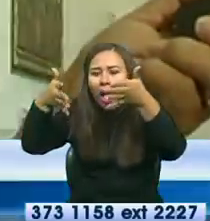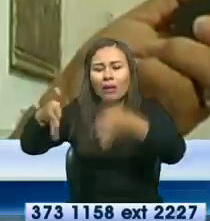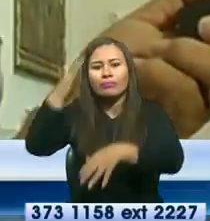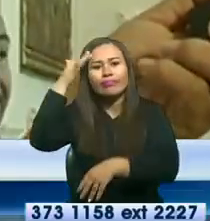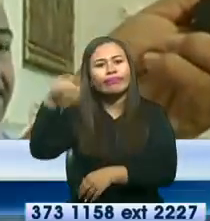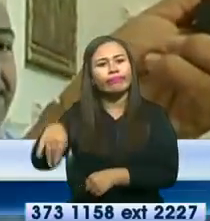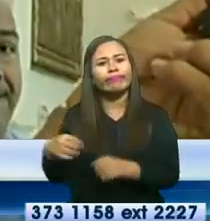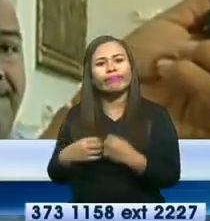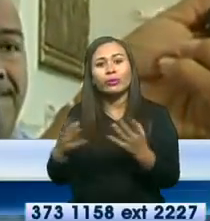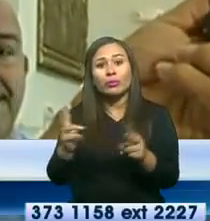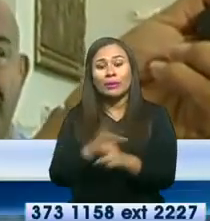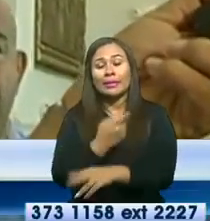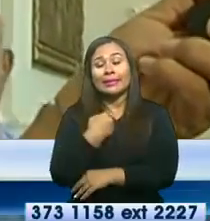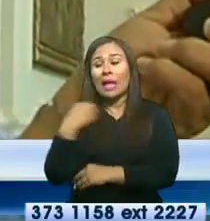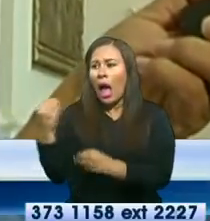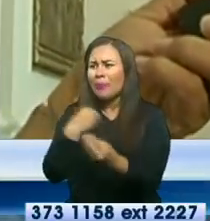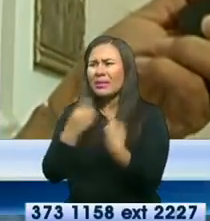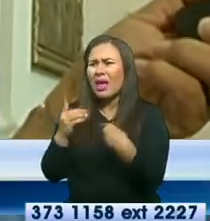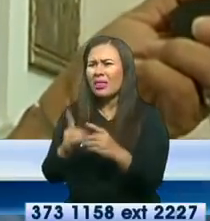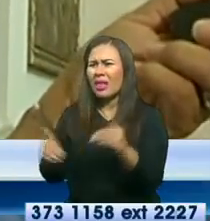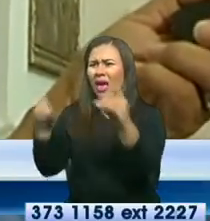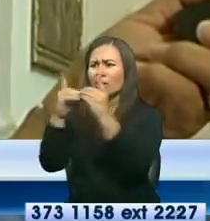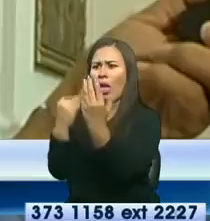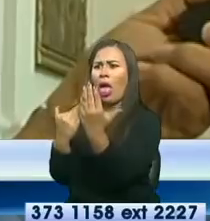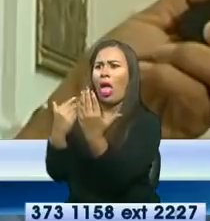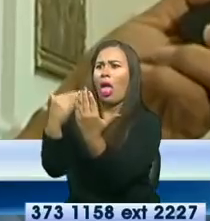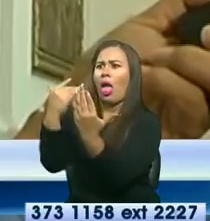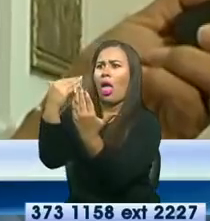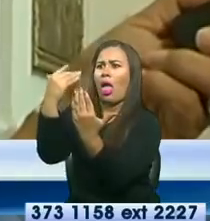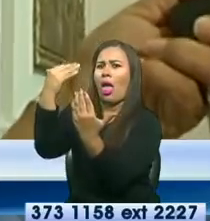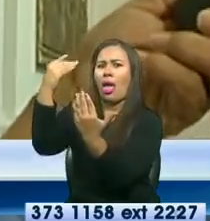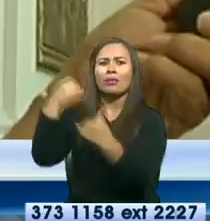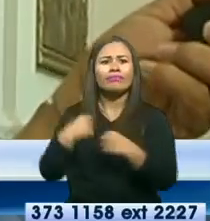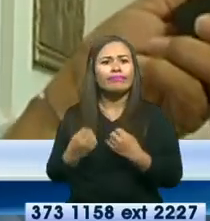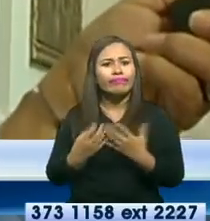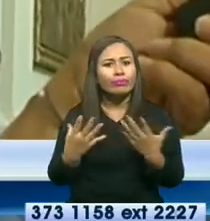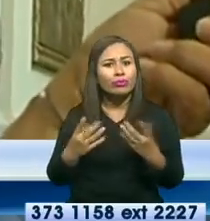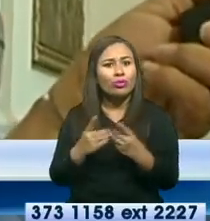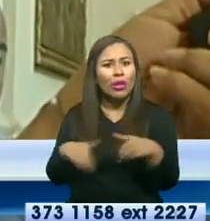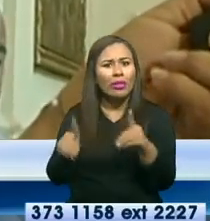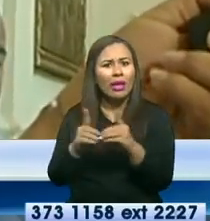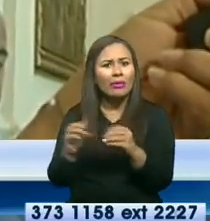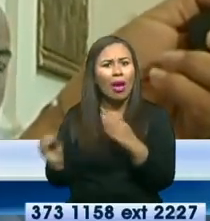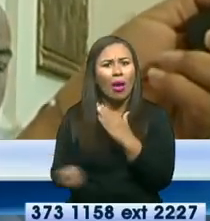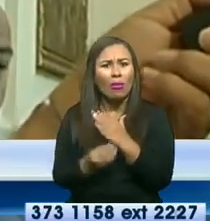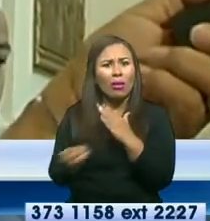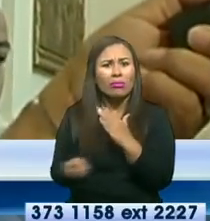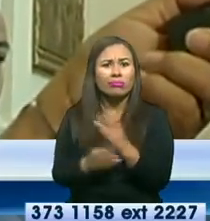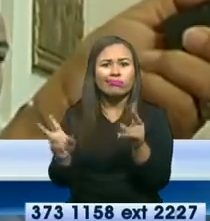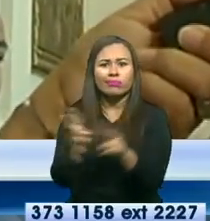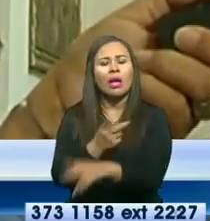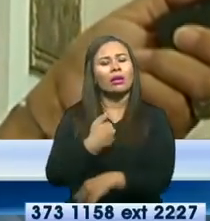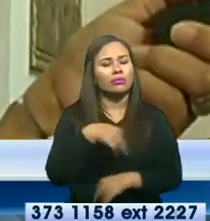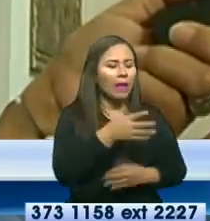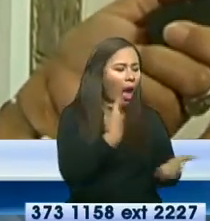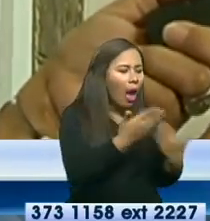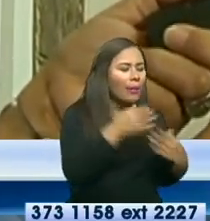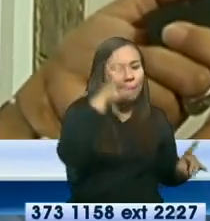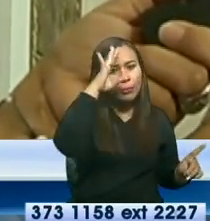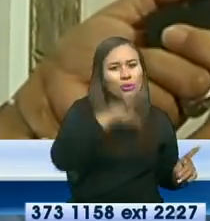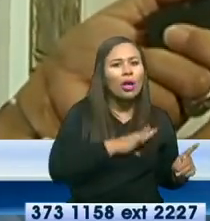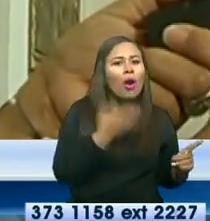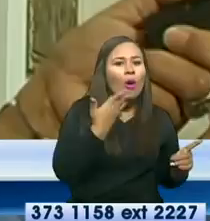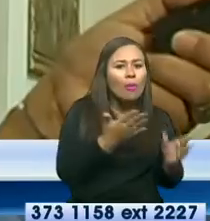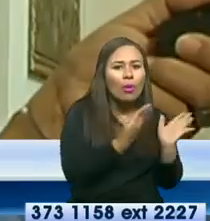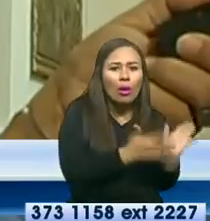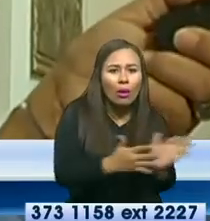es un tema, no se improvisa, hay indicadores semanales que se revisan. Cada 15 días revisamos los indicadores nacionales, y es un